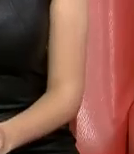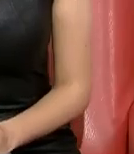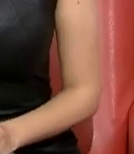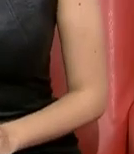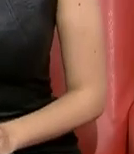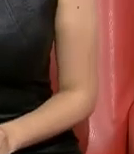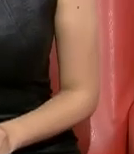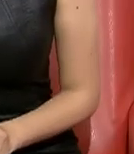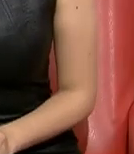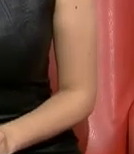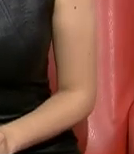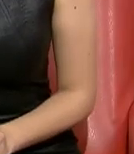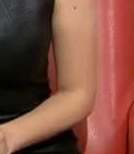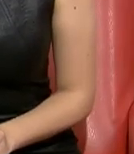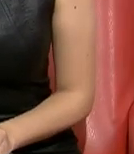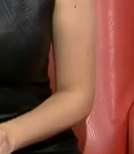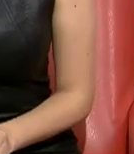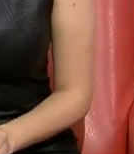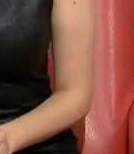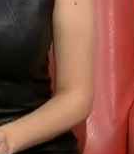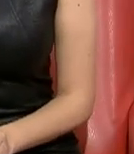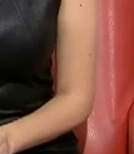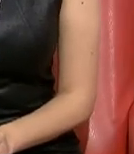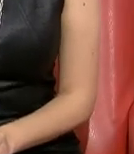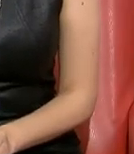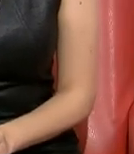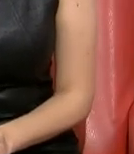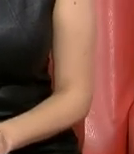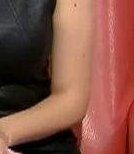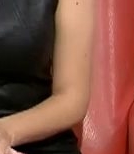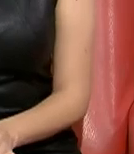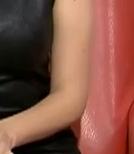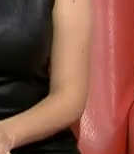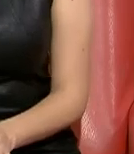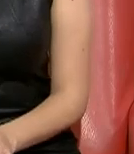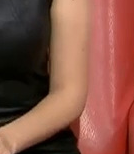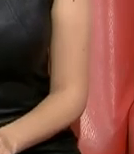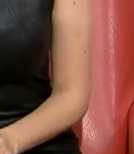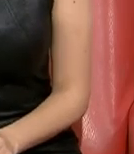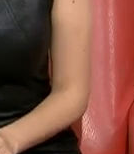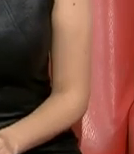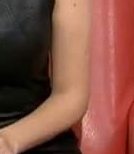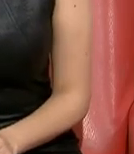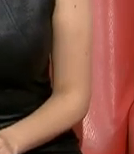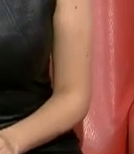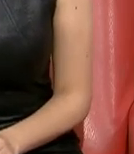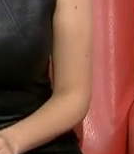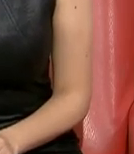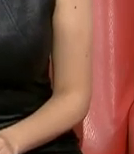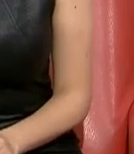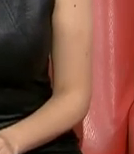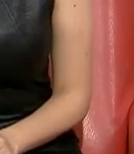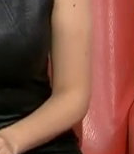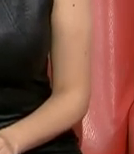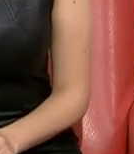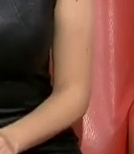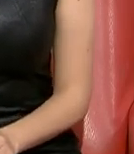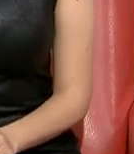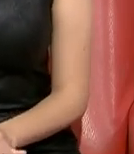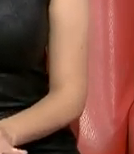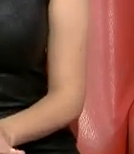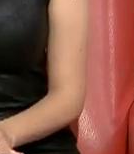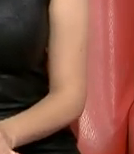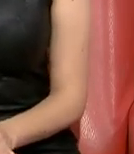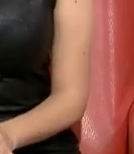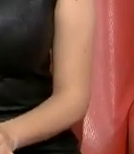investigación fue gracias a la información que reveló la sonda Cassini, que terminó hace pocos días, el 19 de septiembre,